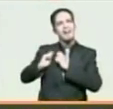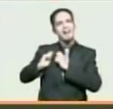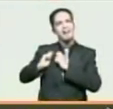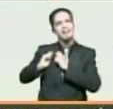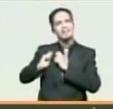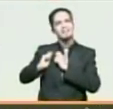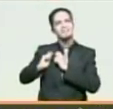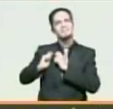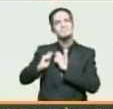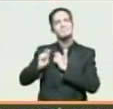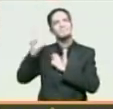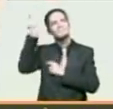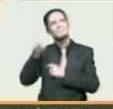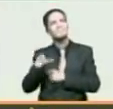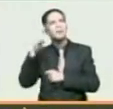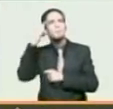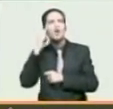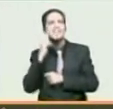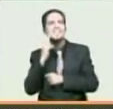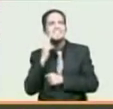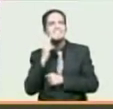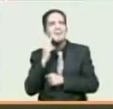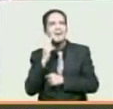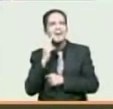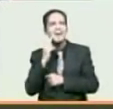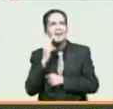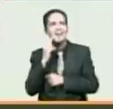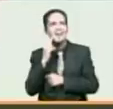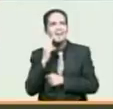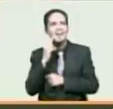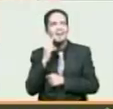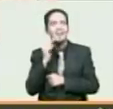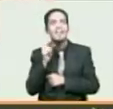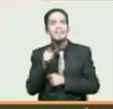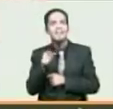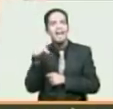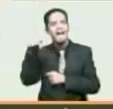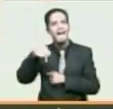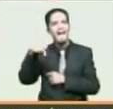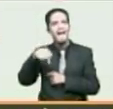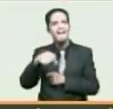del libertador de nuestra patria, Simón Bolívar, acá, frente a él,